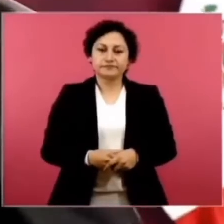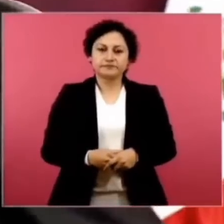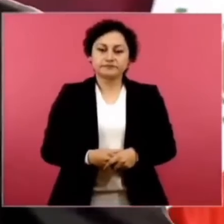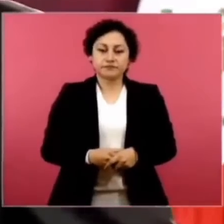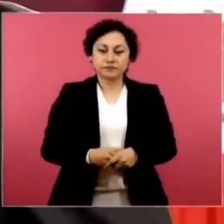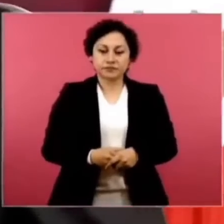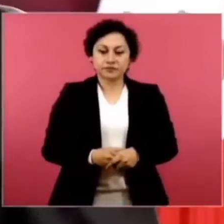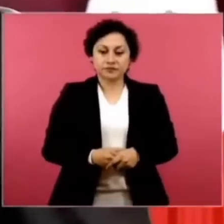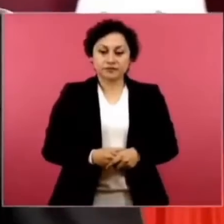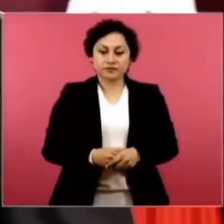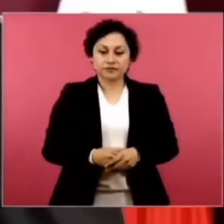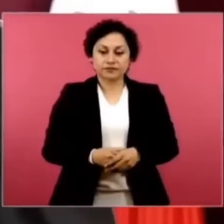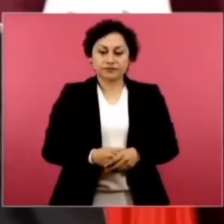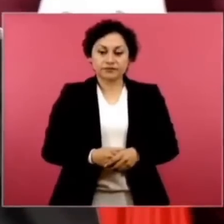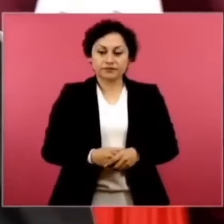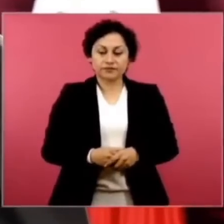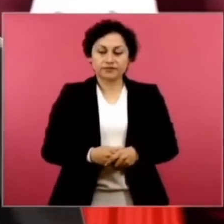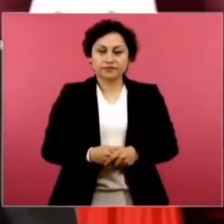eran